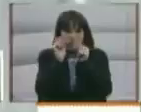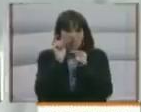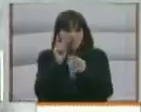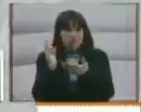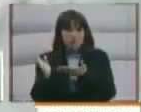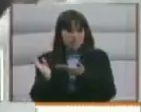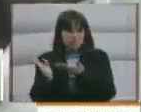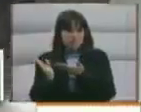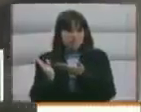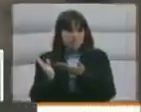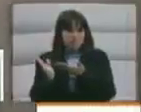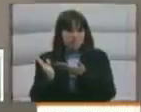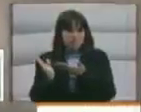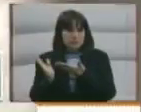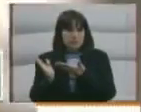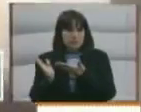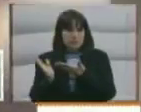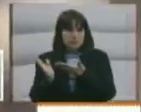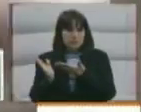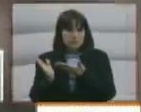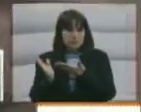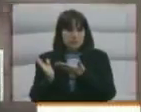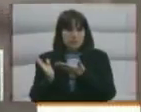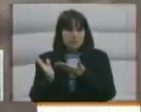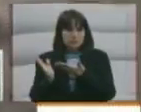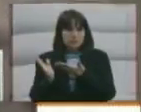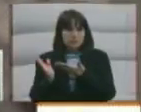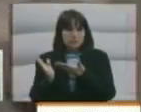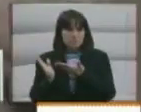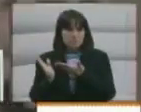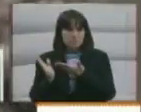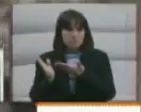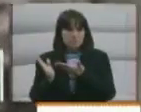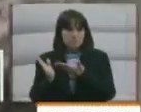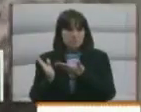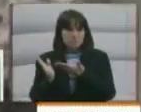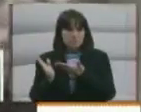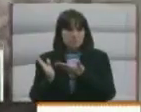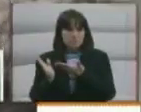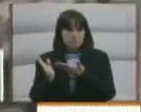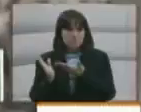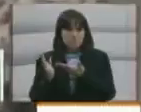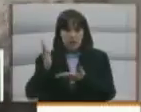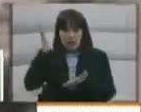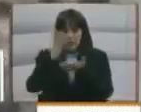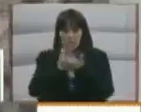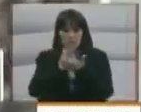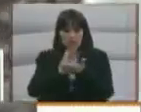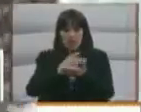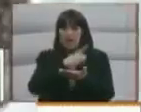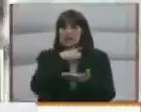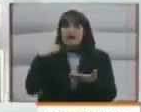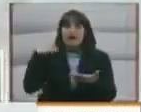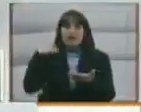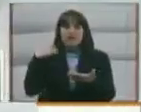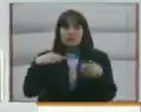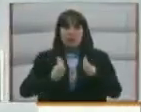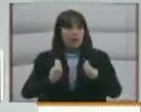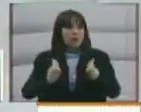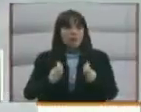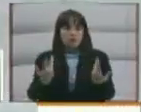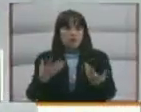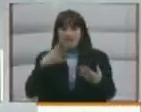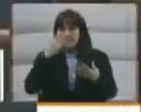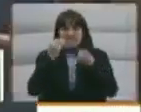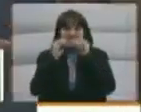durísimo, este animal es un Terminator. Este animal le corta a uno la cabeza y sigue vivo de todos modos. Se come toda la